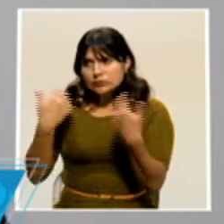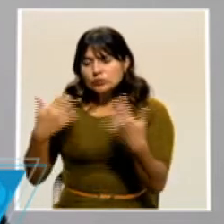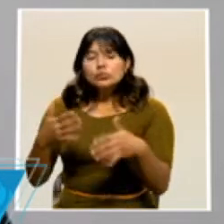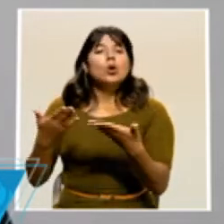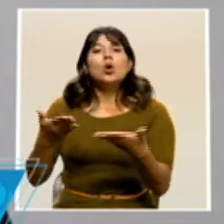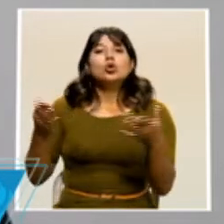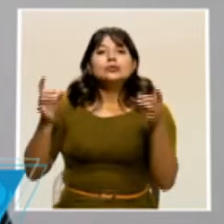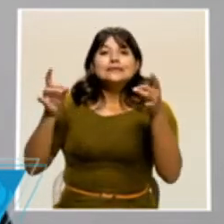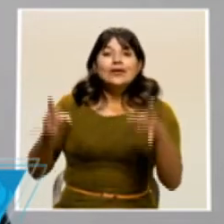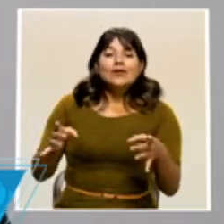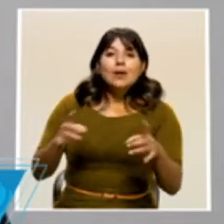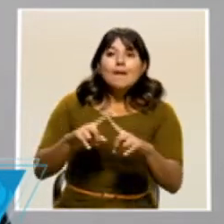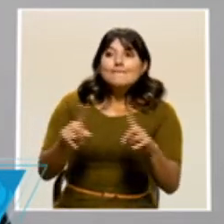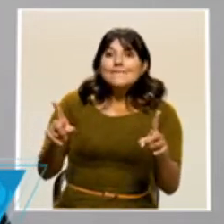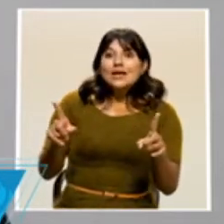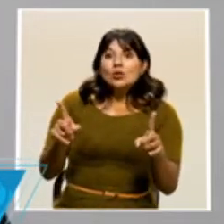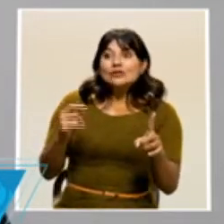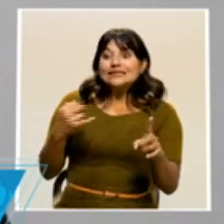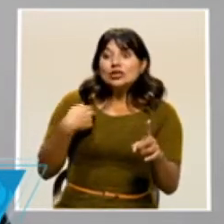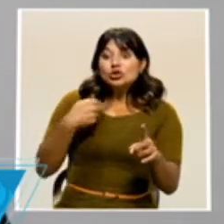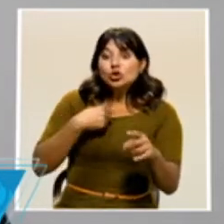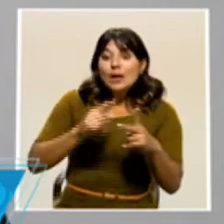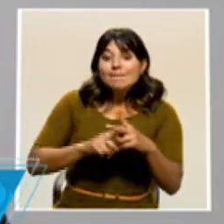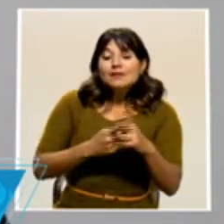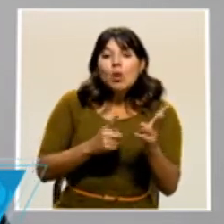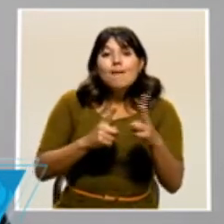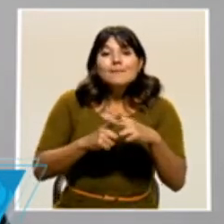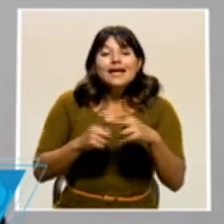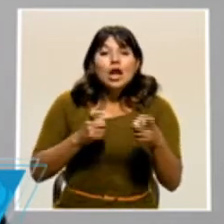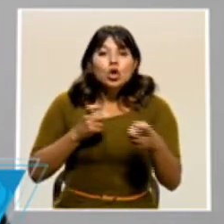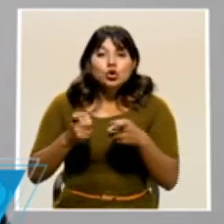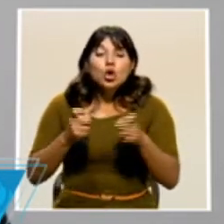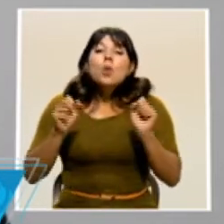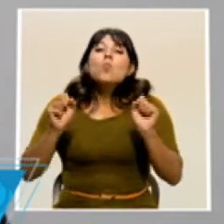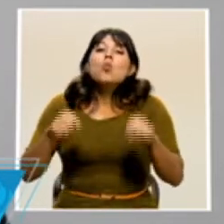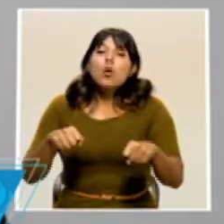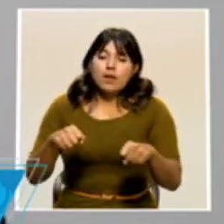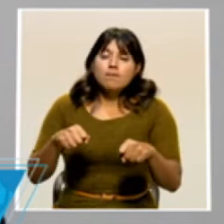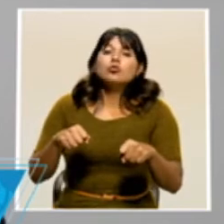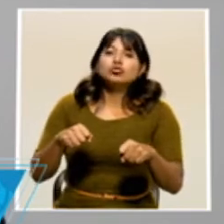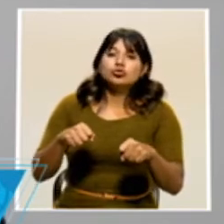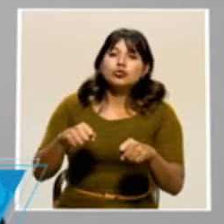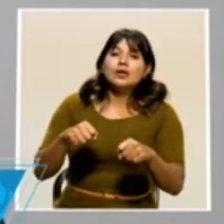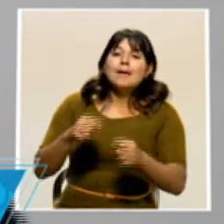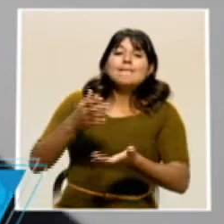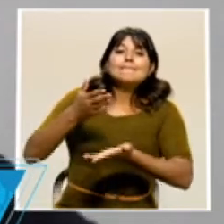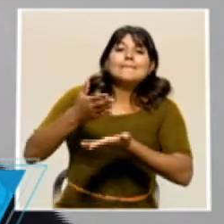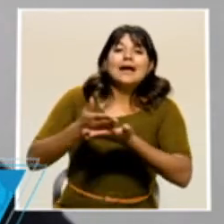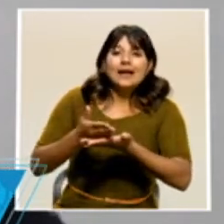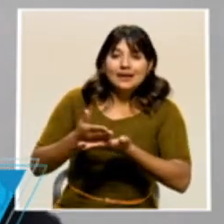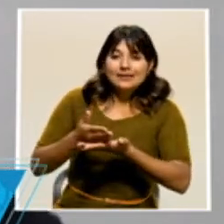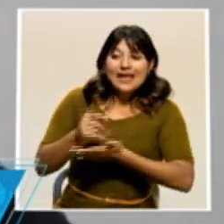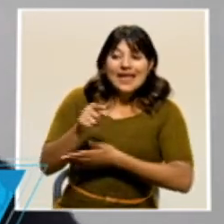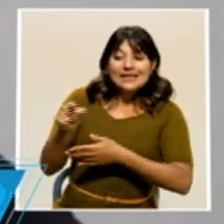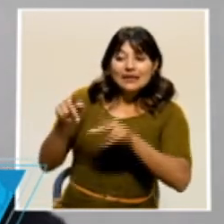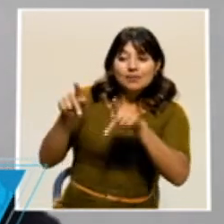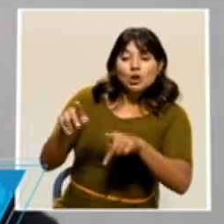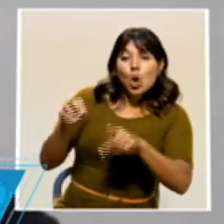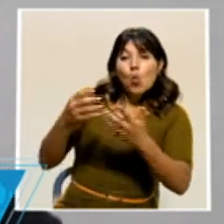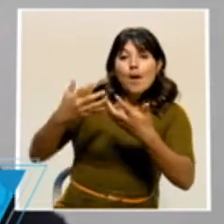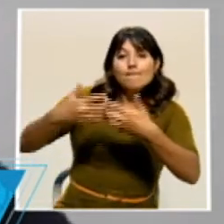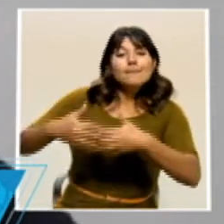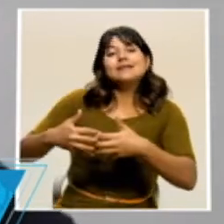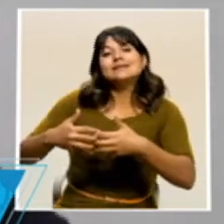tuviéramos controles cruzados nos podríamos evitar evasión en un grado interesante. Entonces,